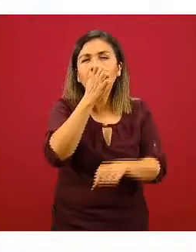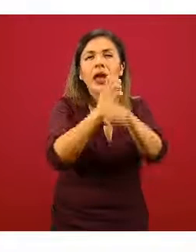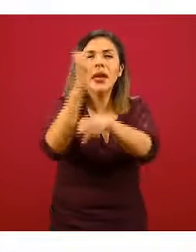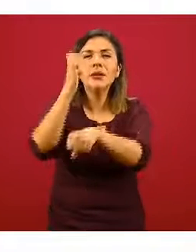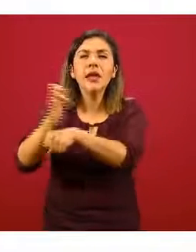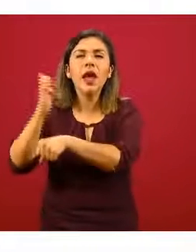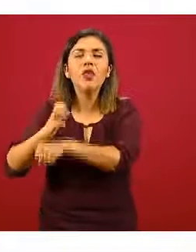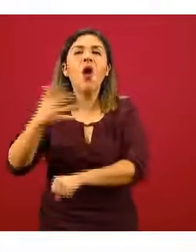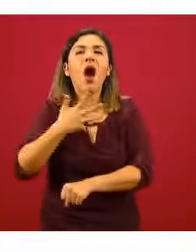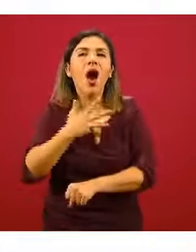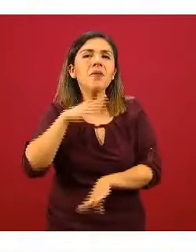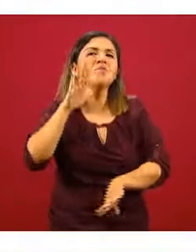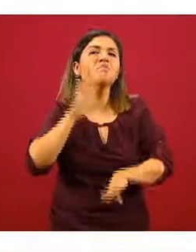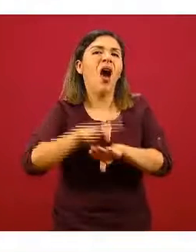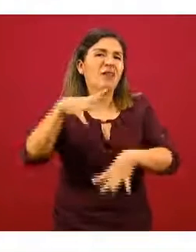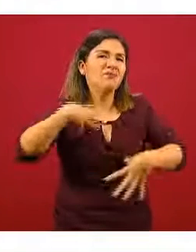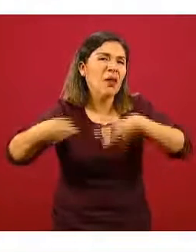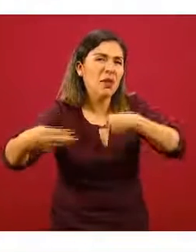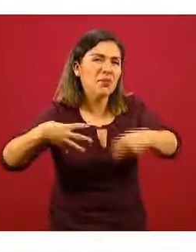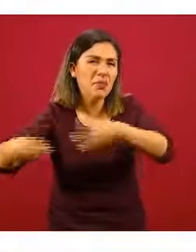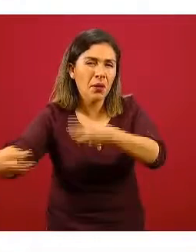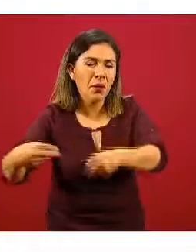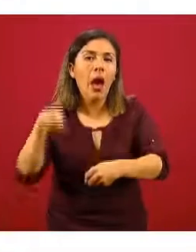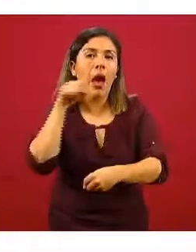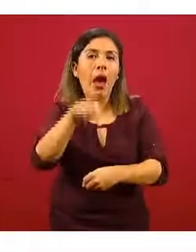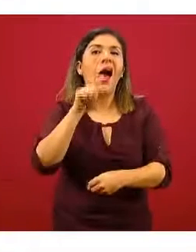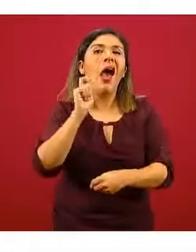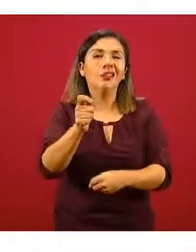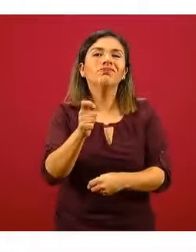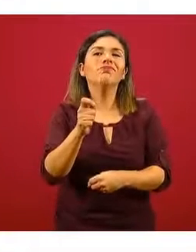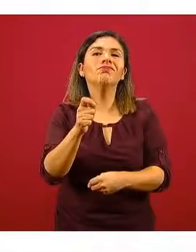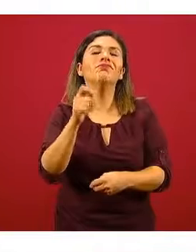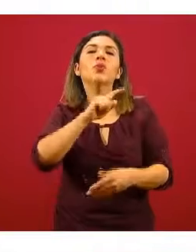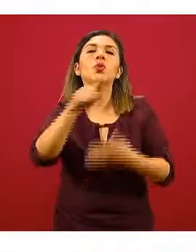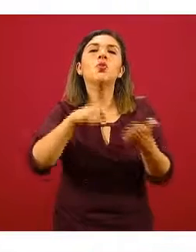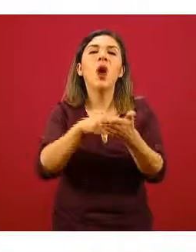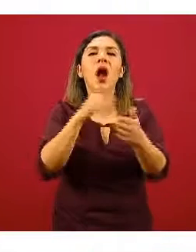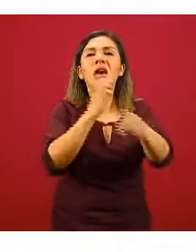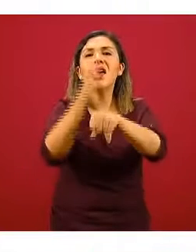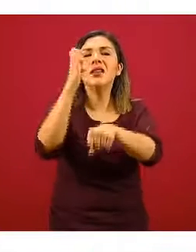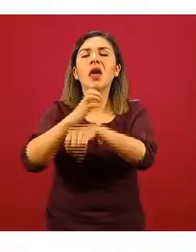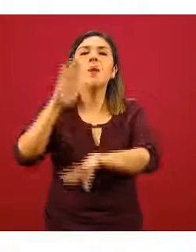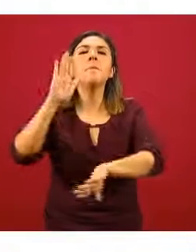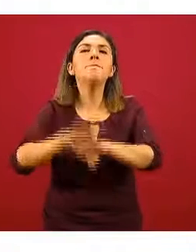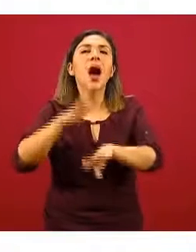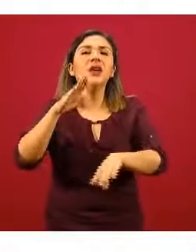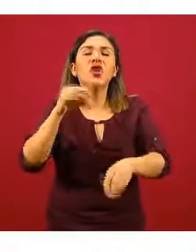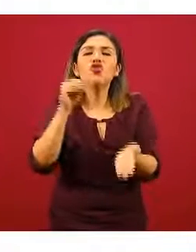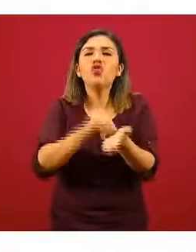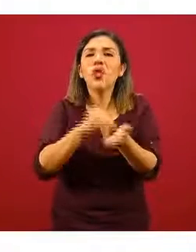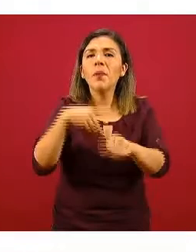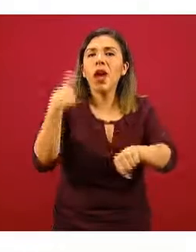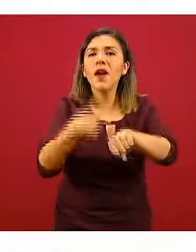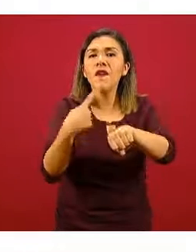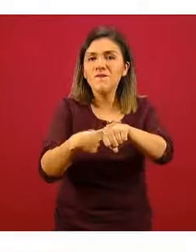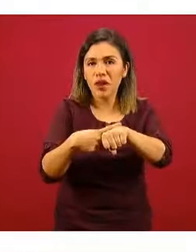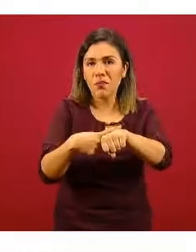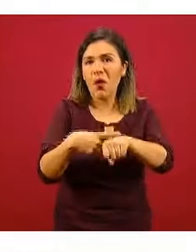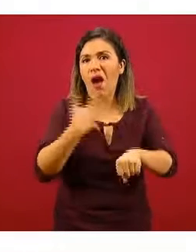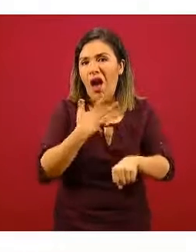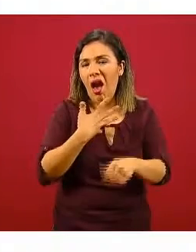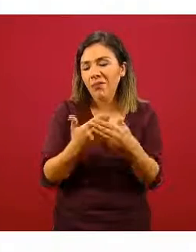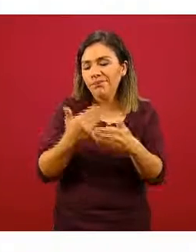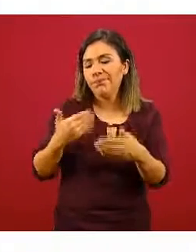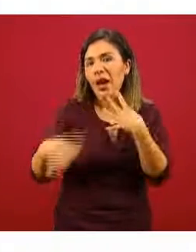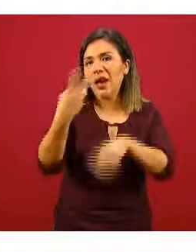que presentan esta mayor transmisión y que además entonces representan las entidades con mayor actividad en la fase activa